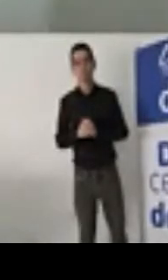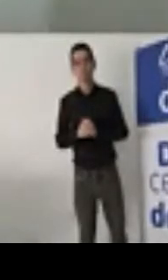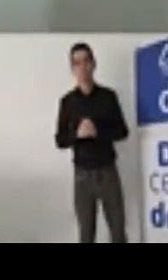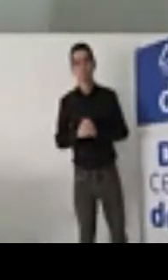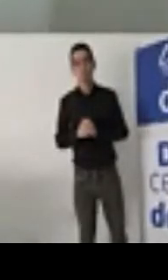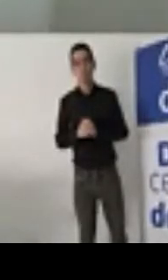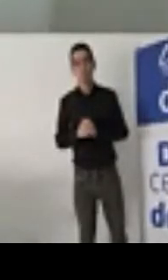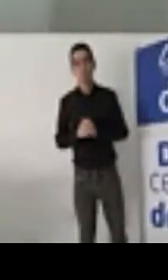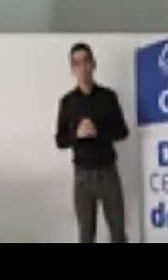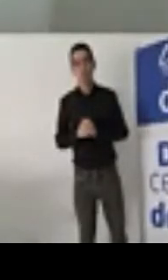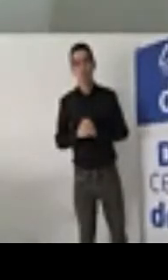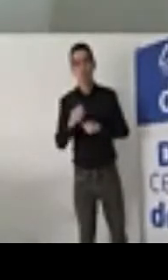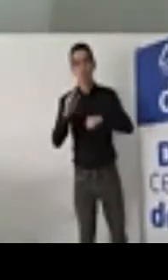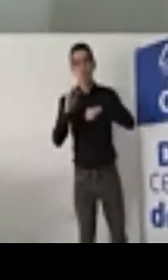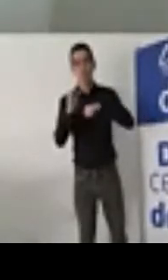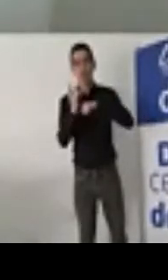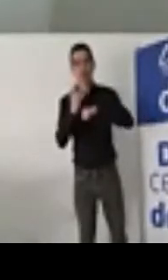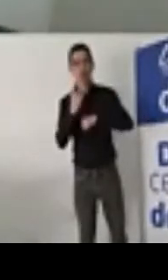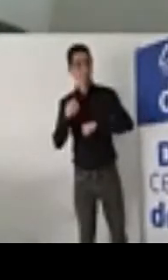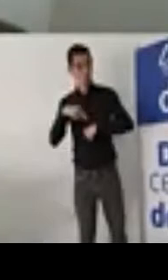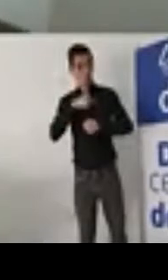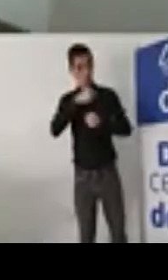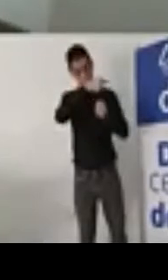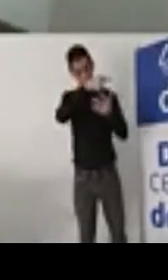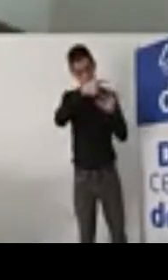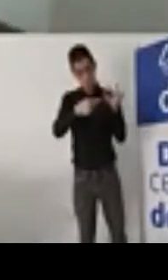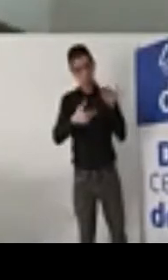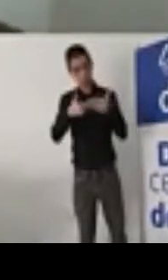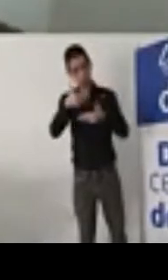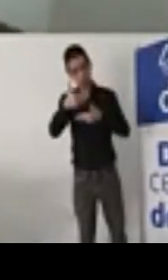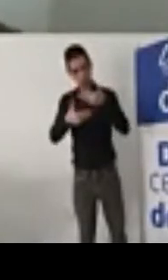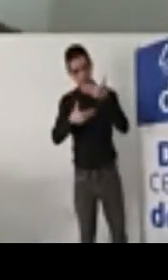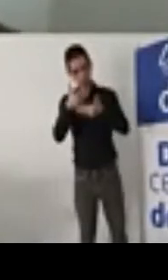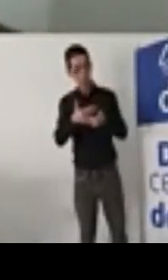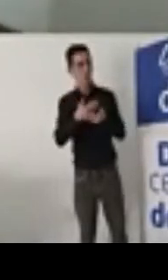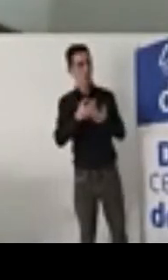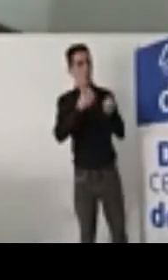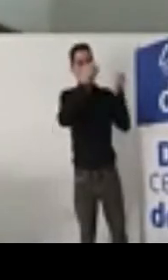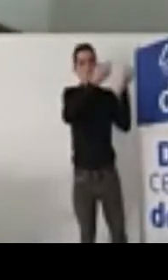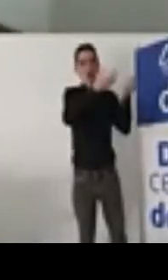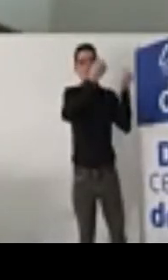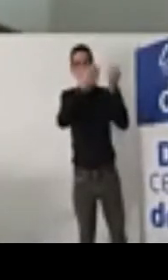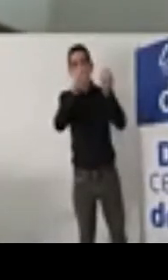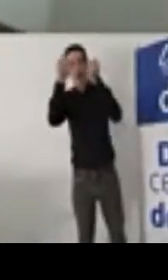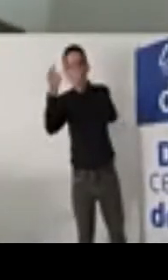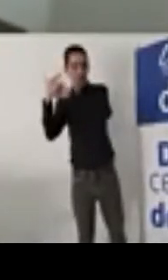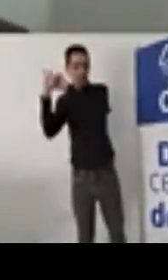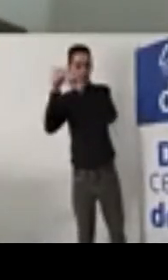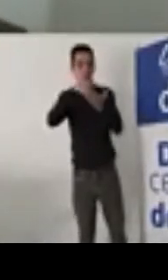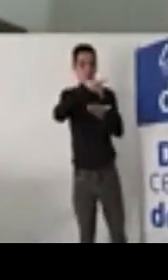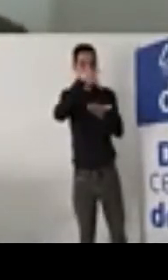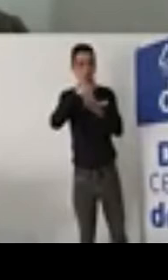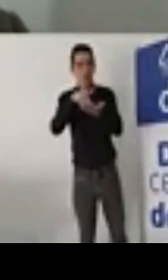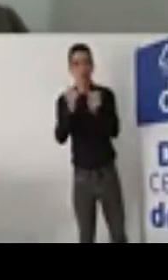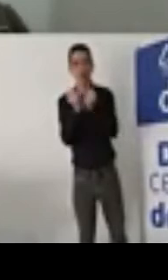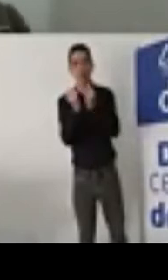que nos reta a generar condiciones de equidad para todos nuestros ciudadanos, sobre todo generar oportunidades en entornos